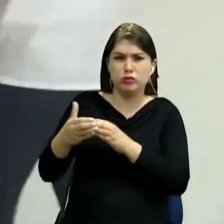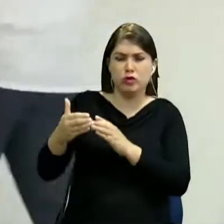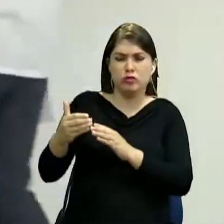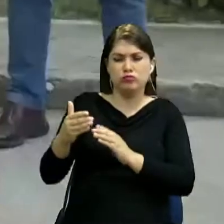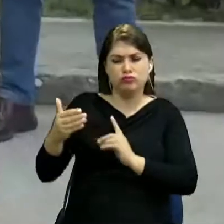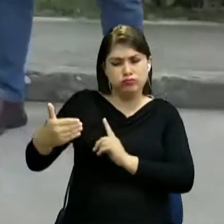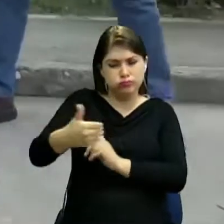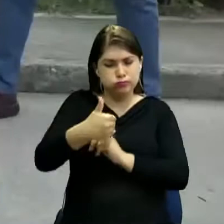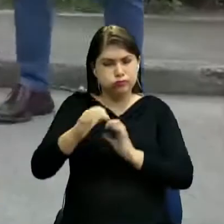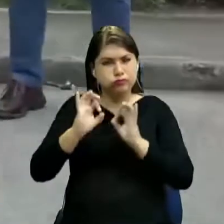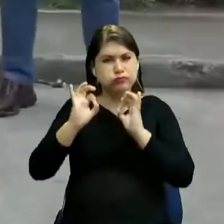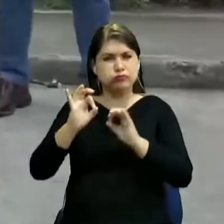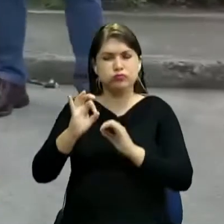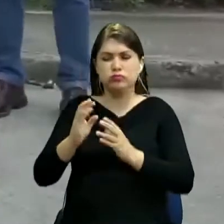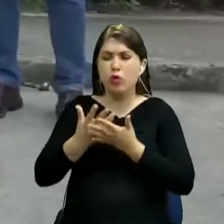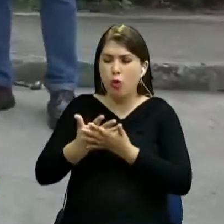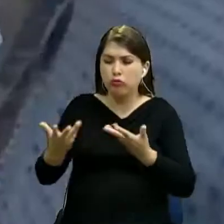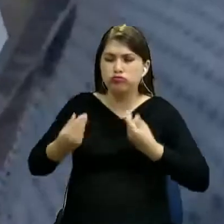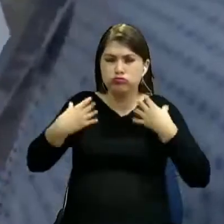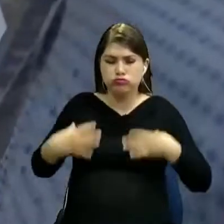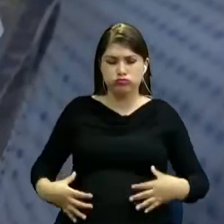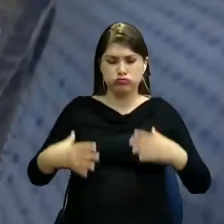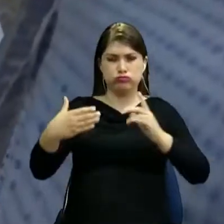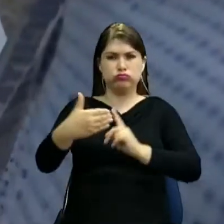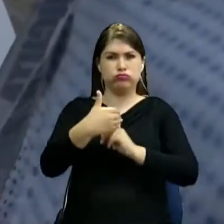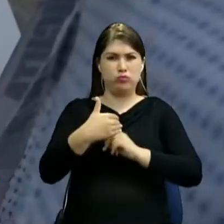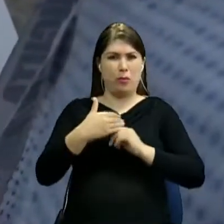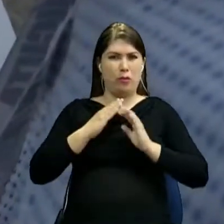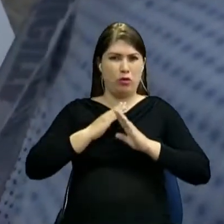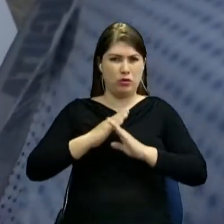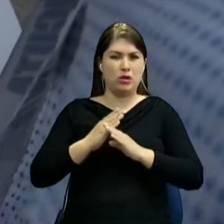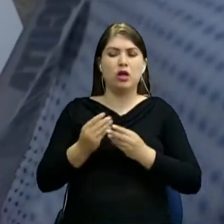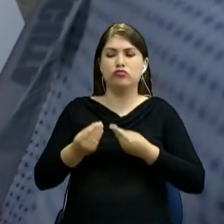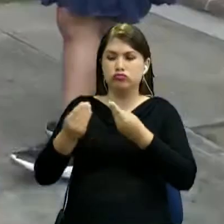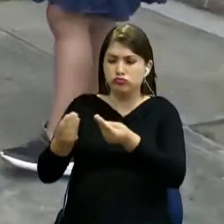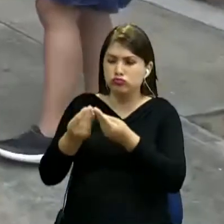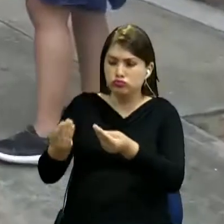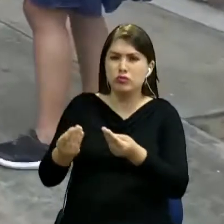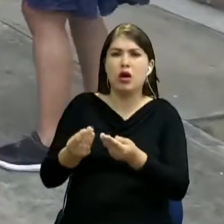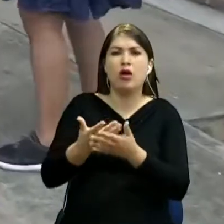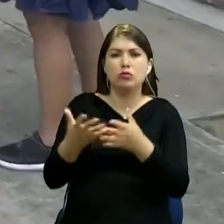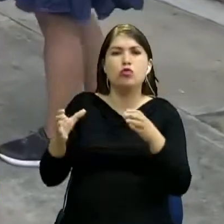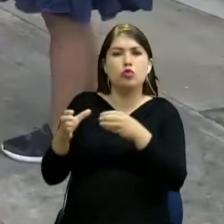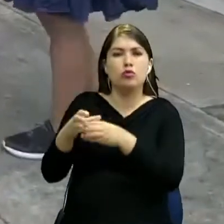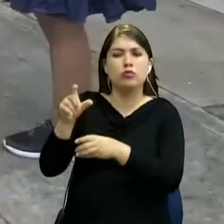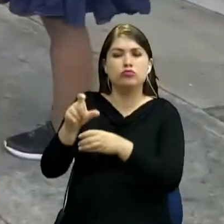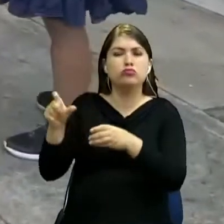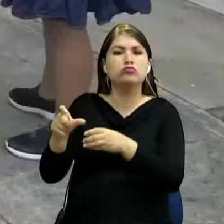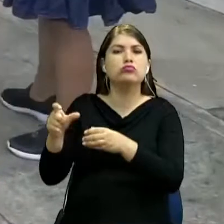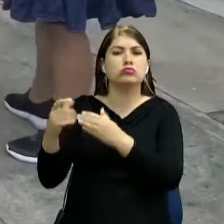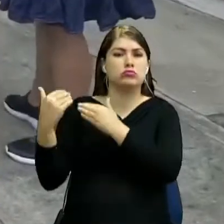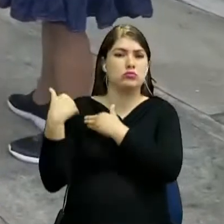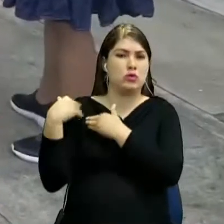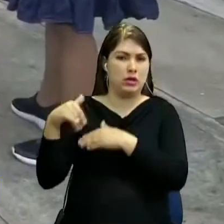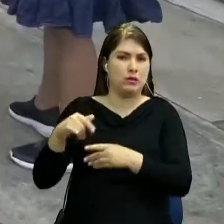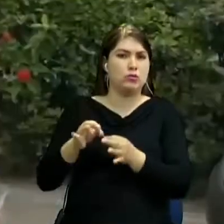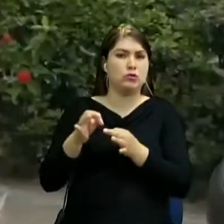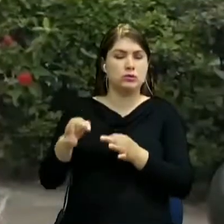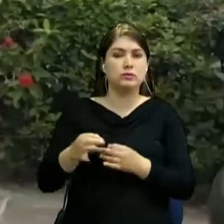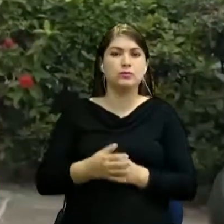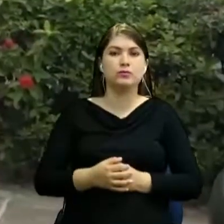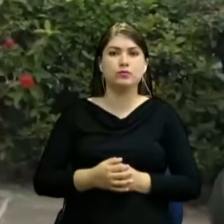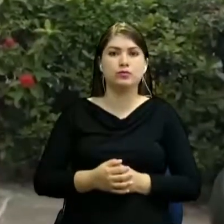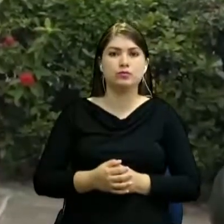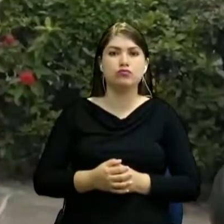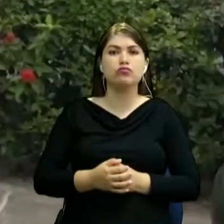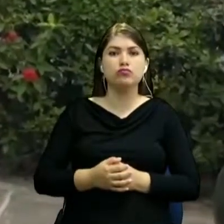respuesta inmediata con elementos de protección, los cuales fueron entregados y distribuidos entre el grupo extramural del municipio. Hemos